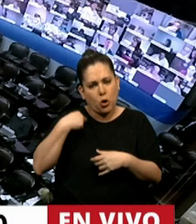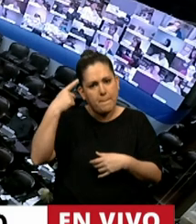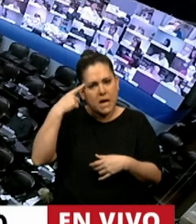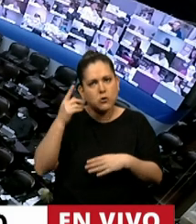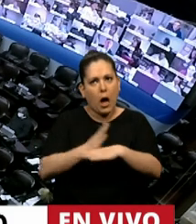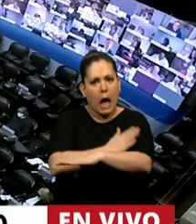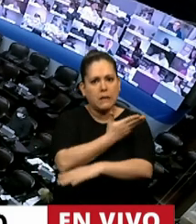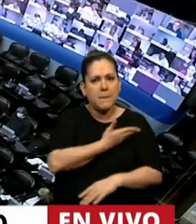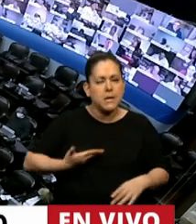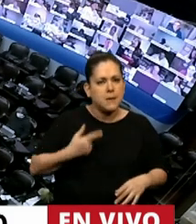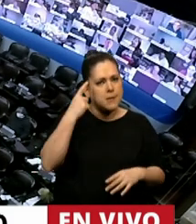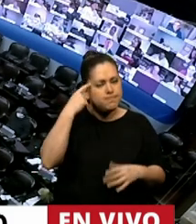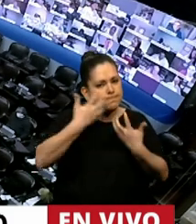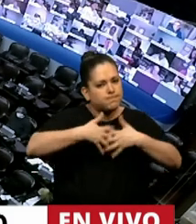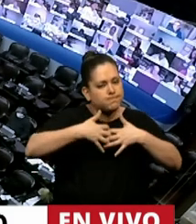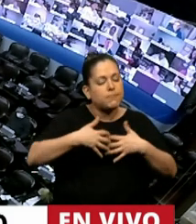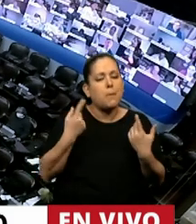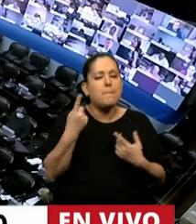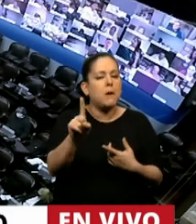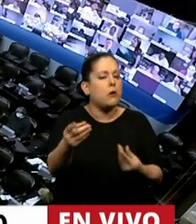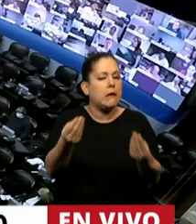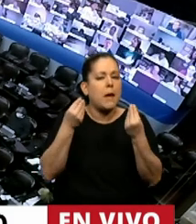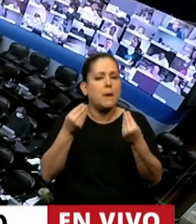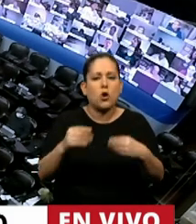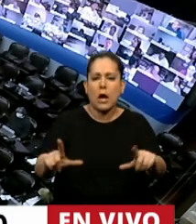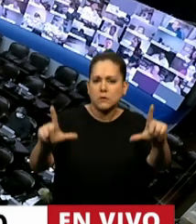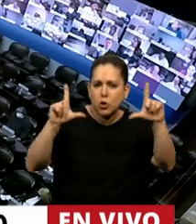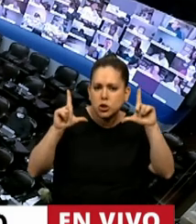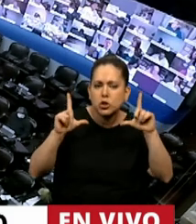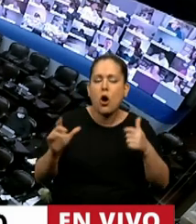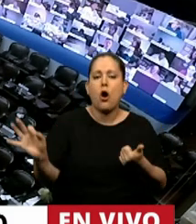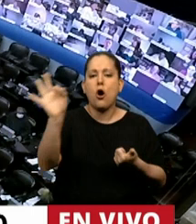presidencia pero de se trata de unaos